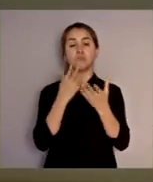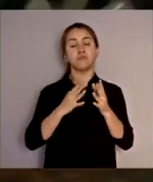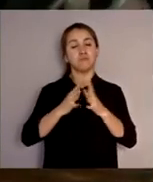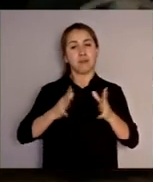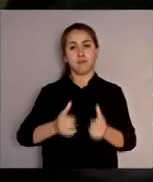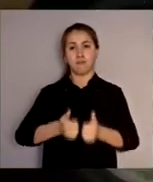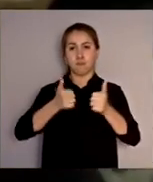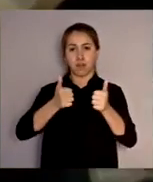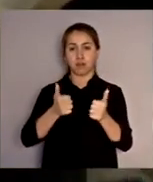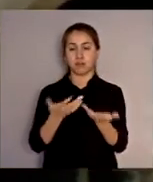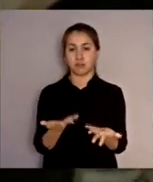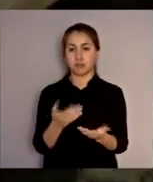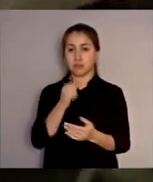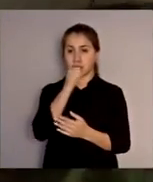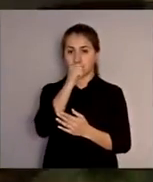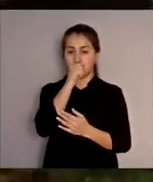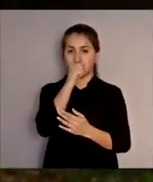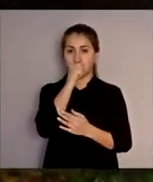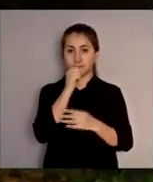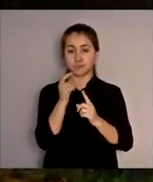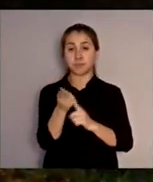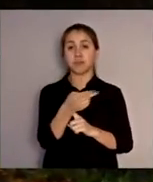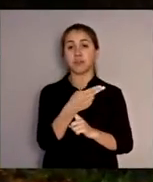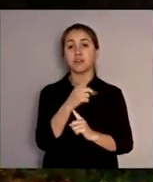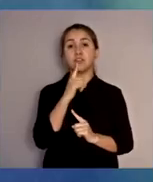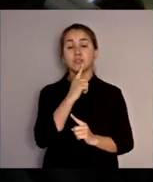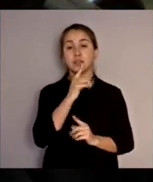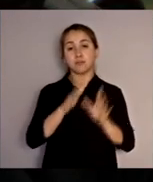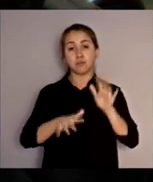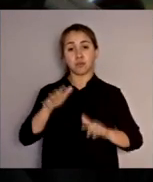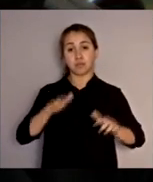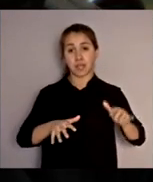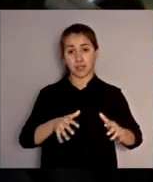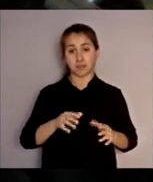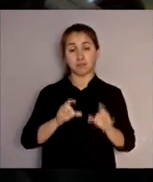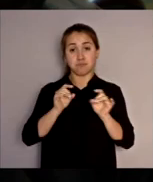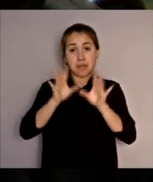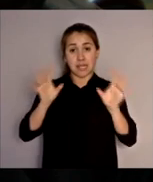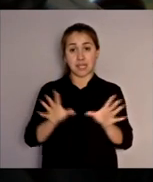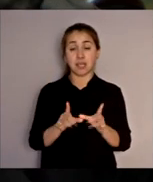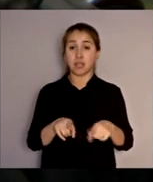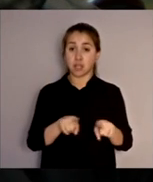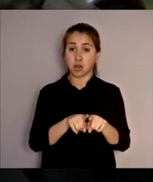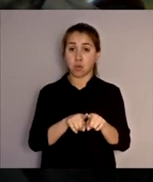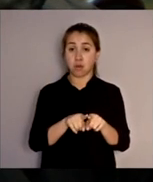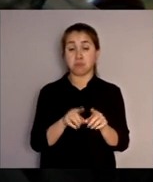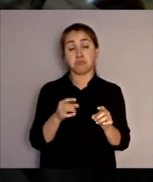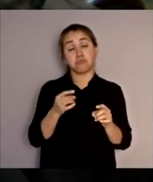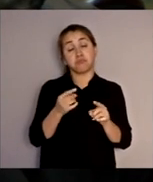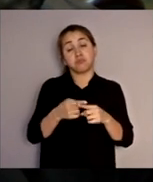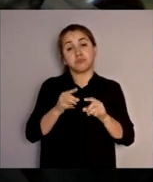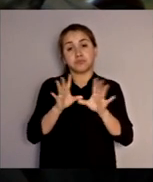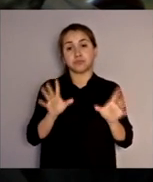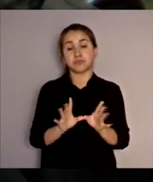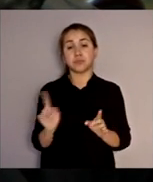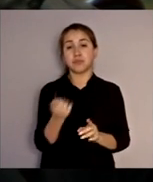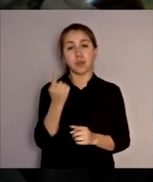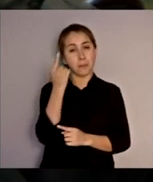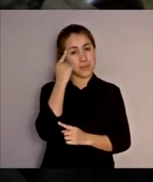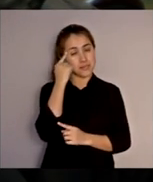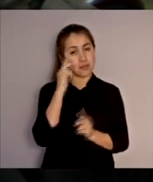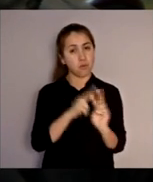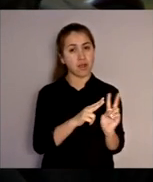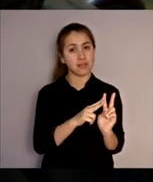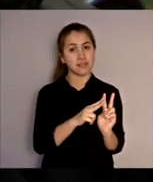más espectacular y mediático, el Hotel Montaña Mágica. Pero en realidad esto salió por casualidad, porque lo primero que pensamos